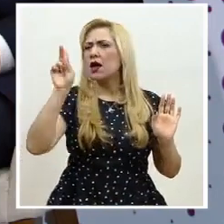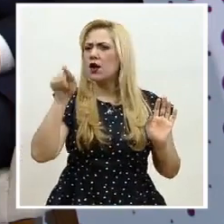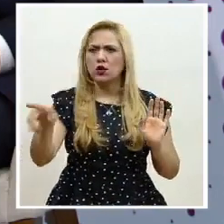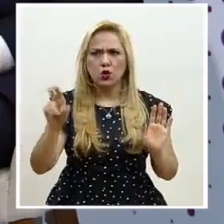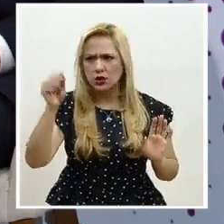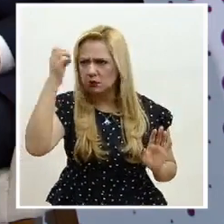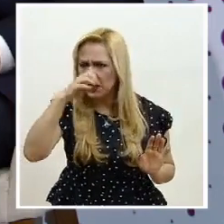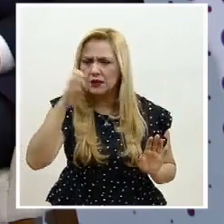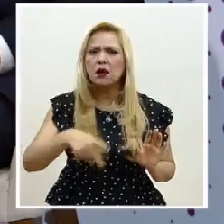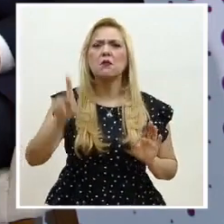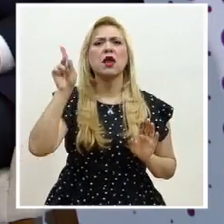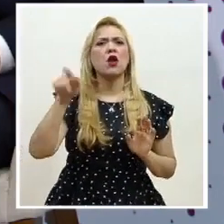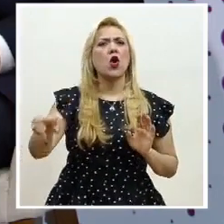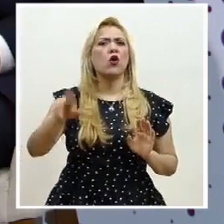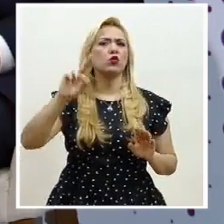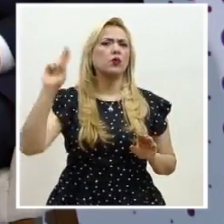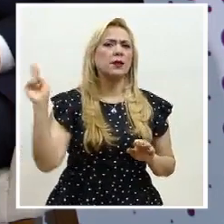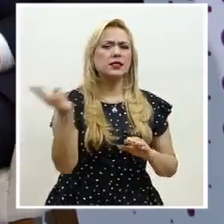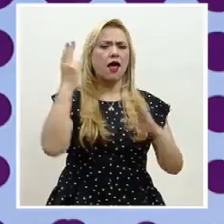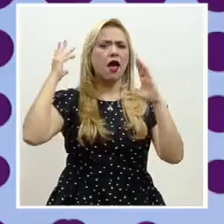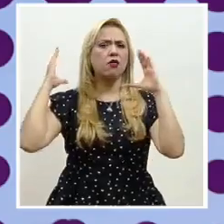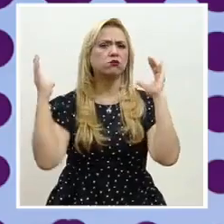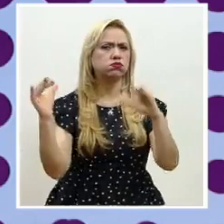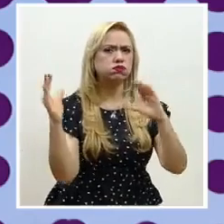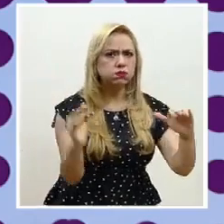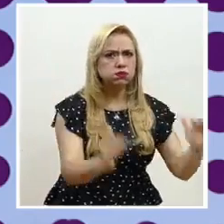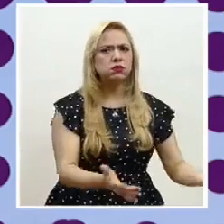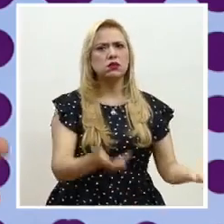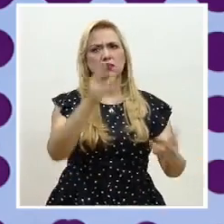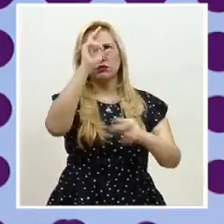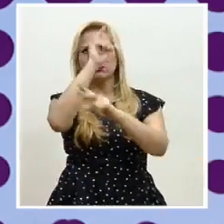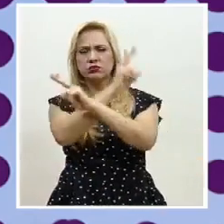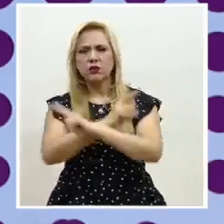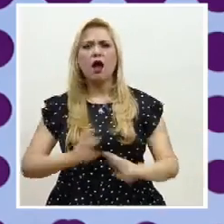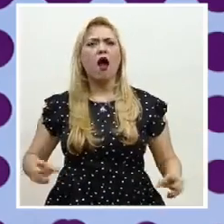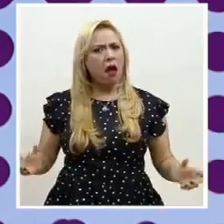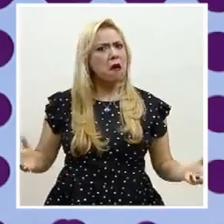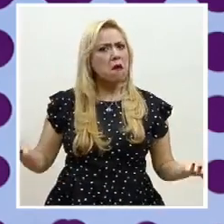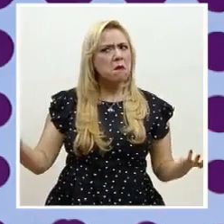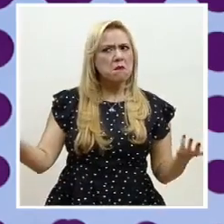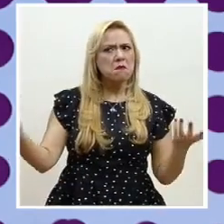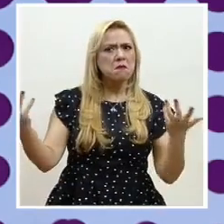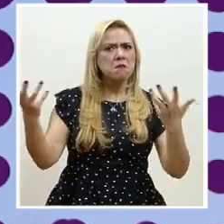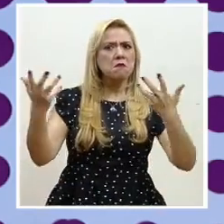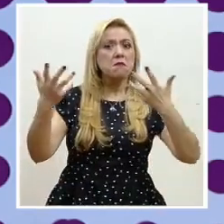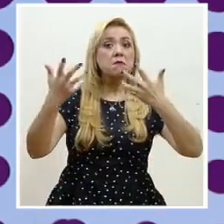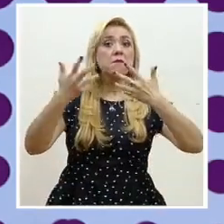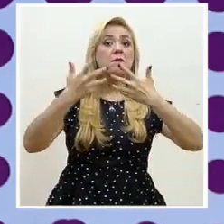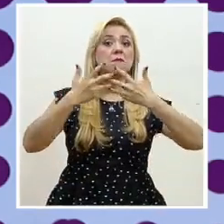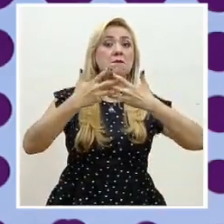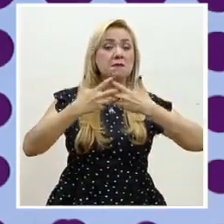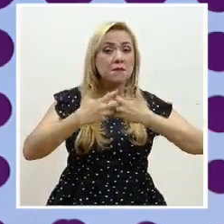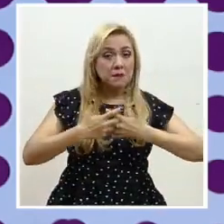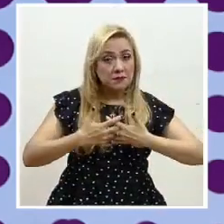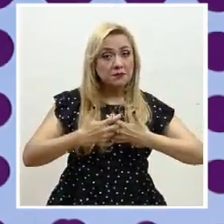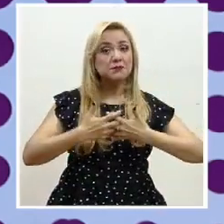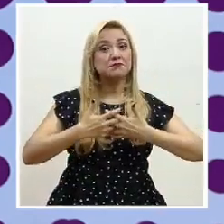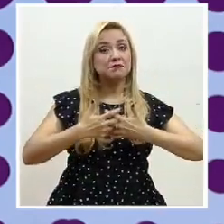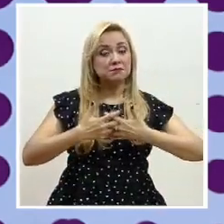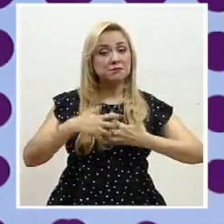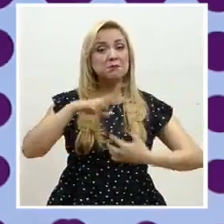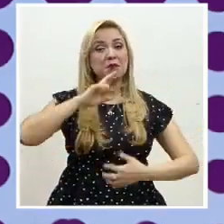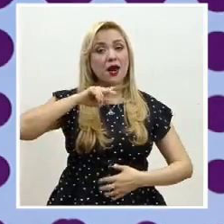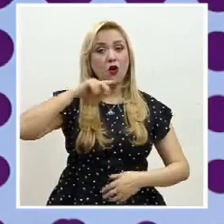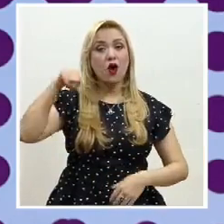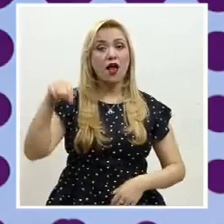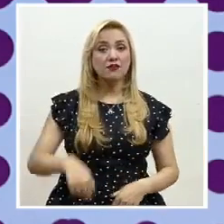federal o académicos. Ujú. Entonces ya la academia, ya esta visión heterogénea empieza a permearse en los perfiles de la